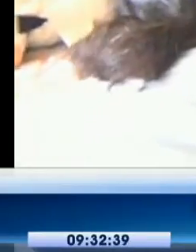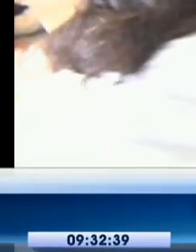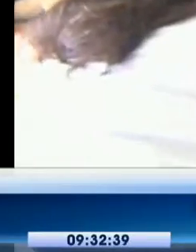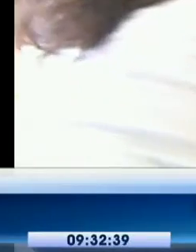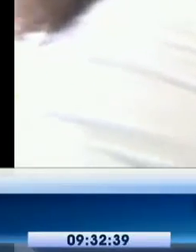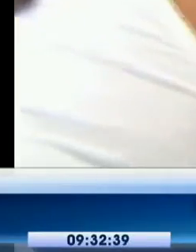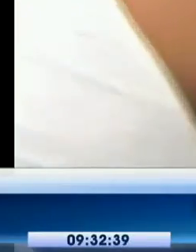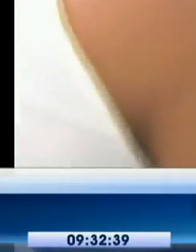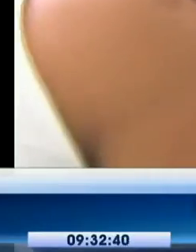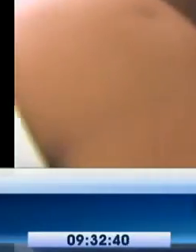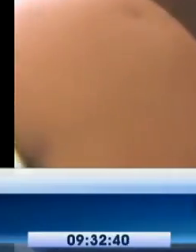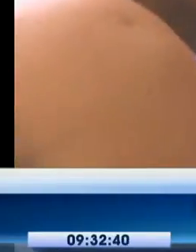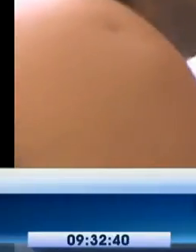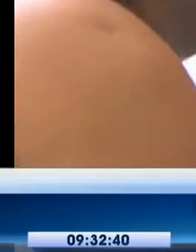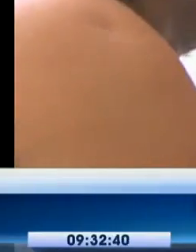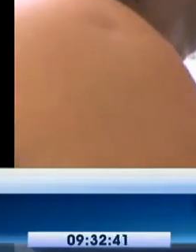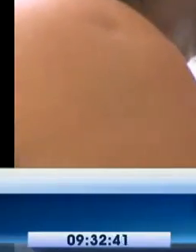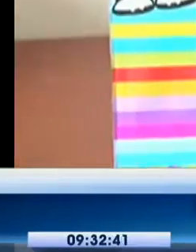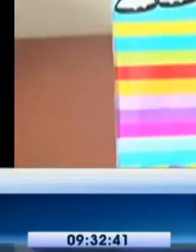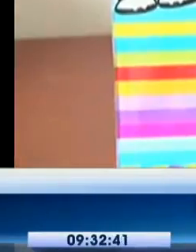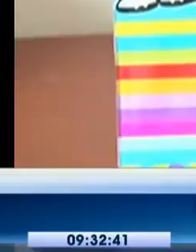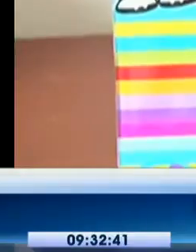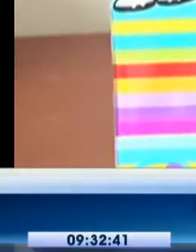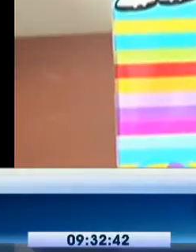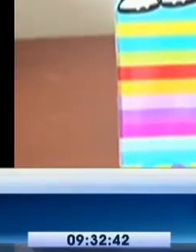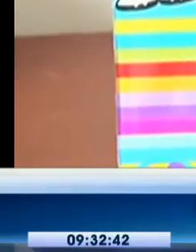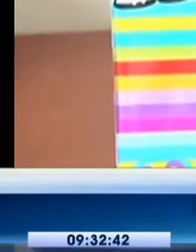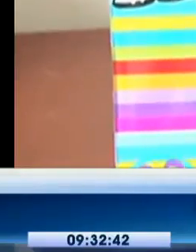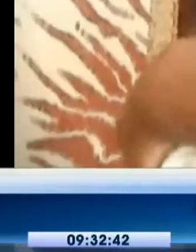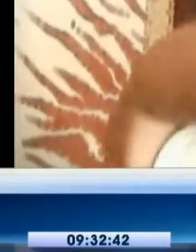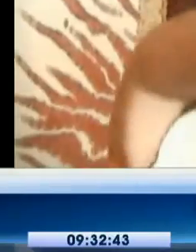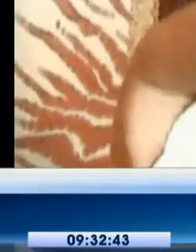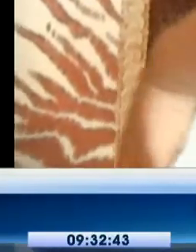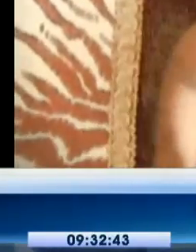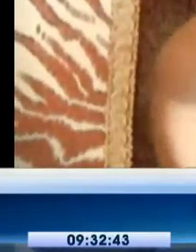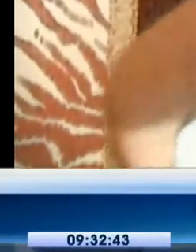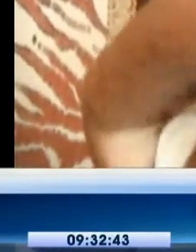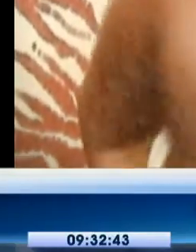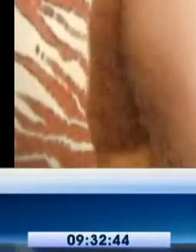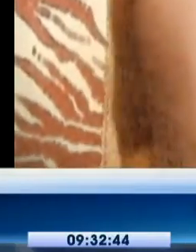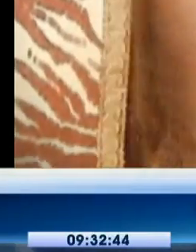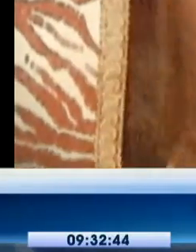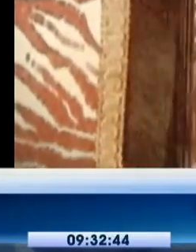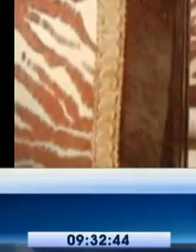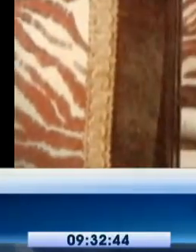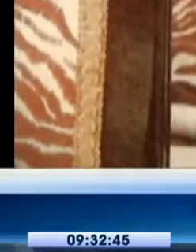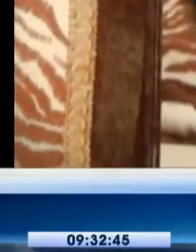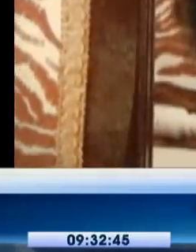también. De ahí la premura en este hogar por la llegada de una ayuda que